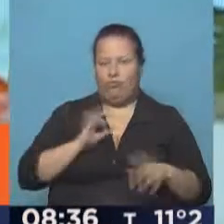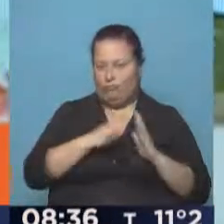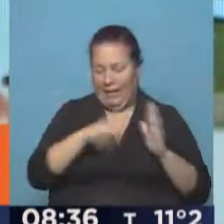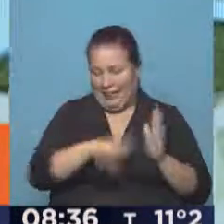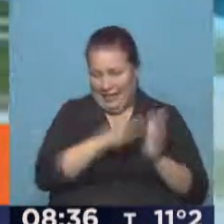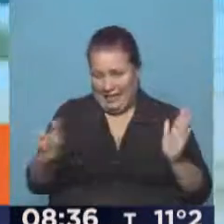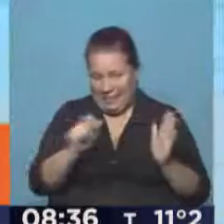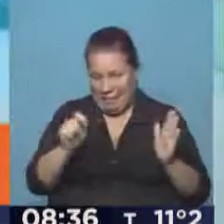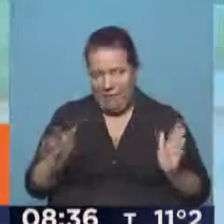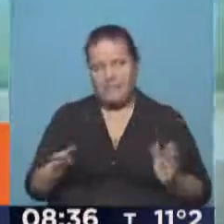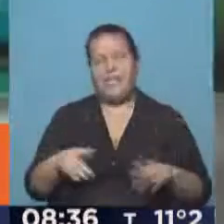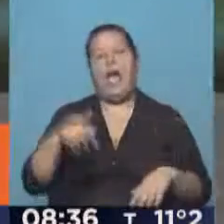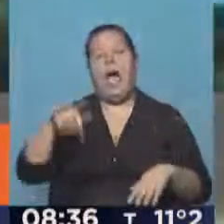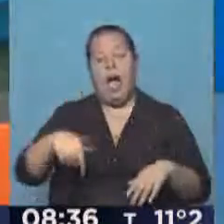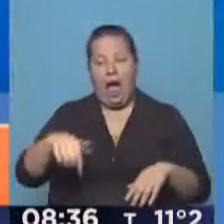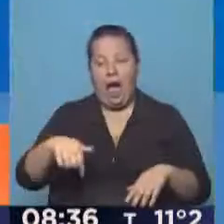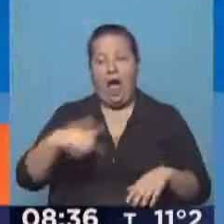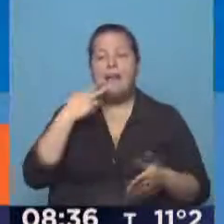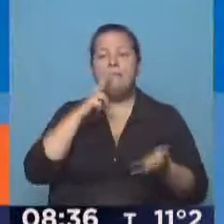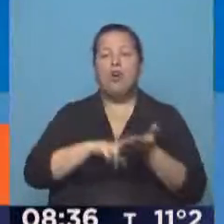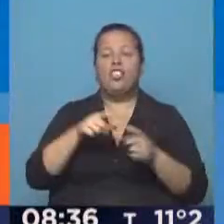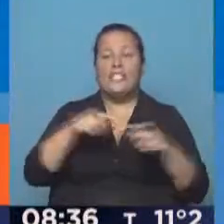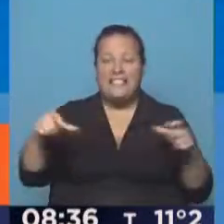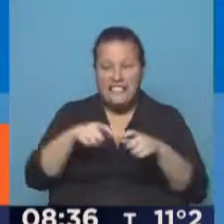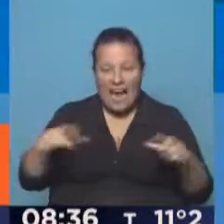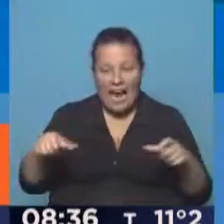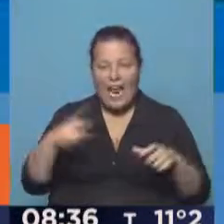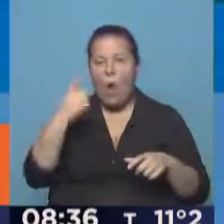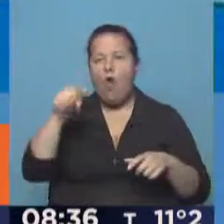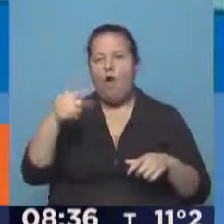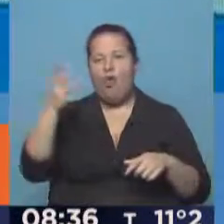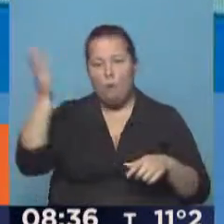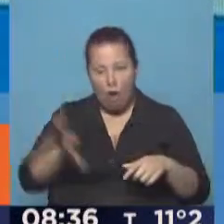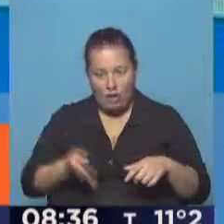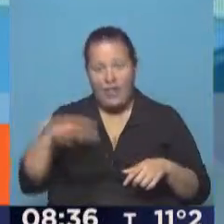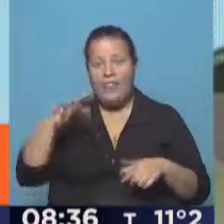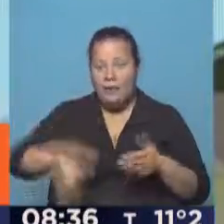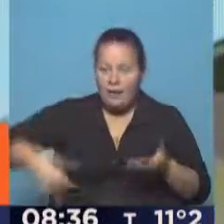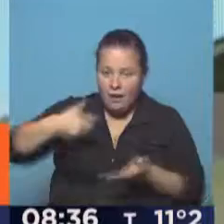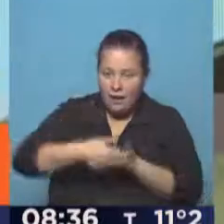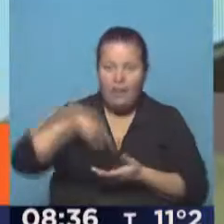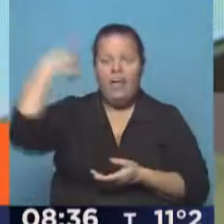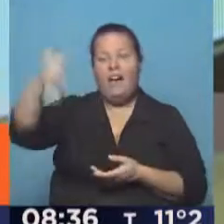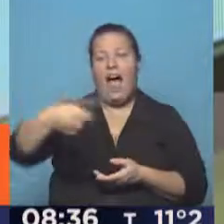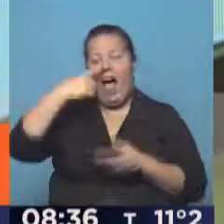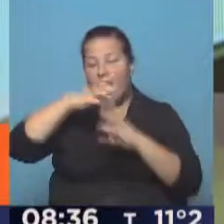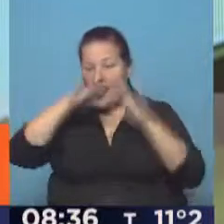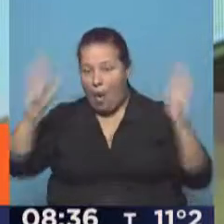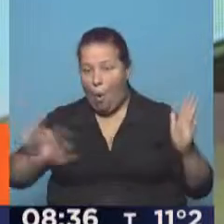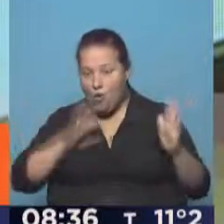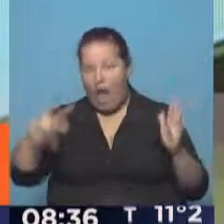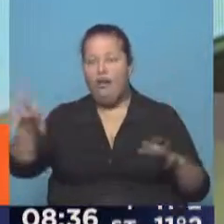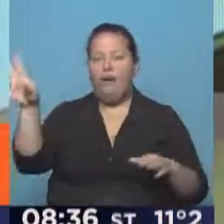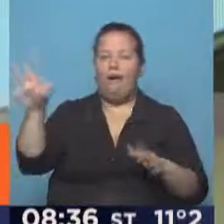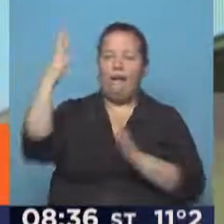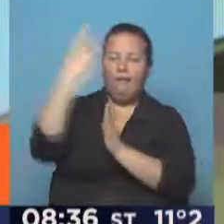tiempo. Tenemos ahora el impuesto al cheque, que es del 1,2%, que lo tenemos que pagar y después al final del ejercicio nosotros lo